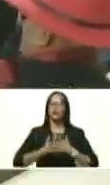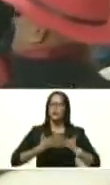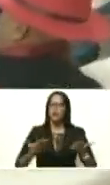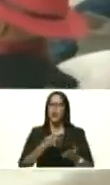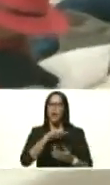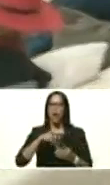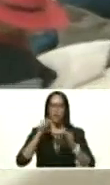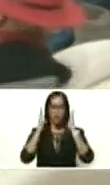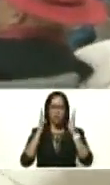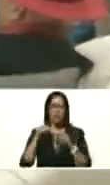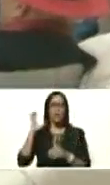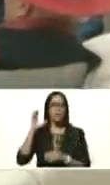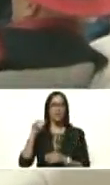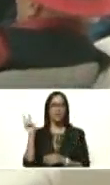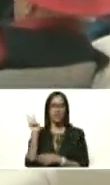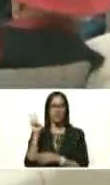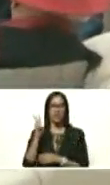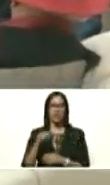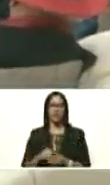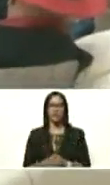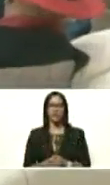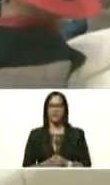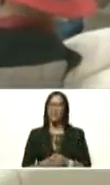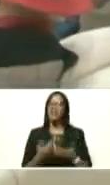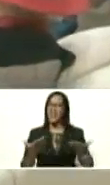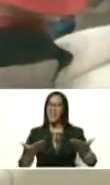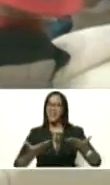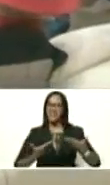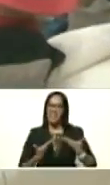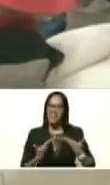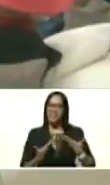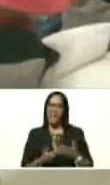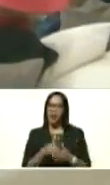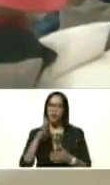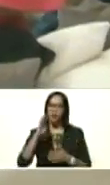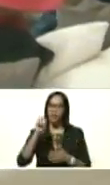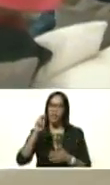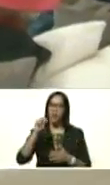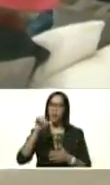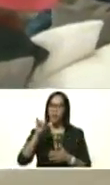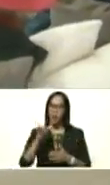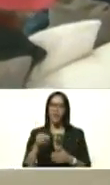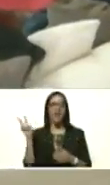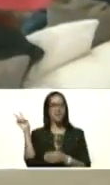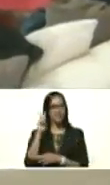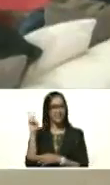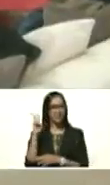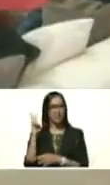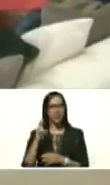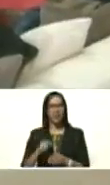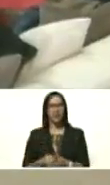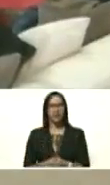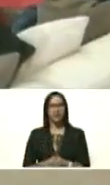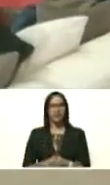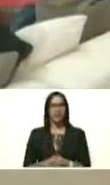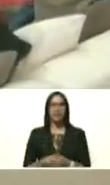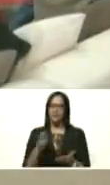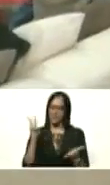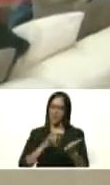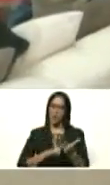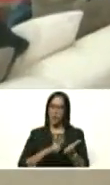país, las potencialidades. Esa canción, ese regalo de Bonnie Cepeda a Venezuela, de